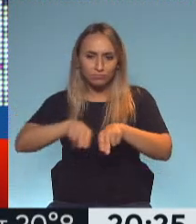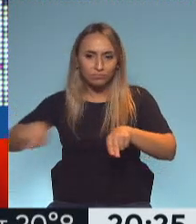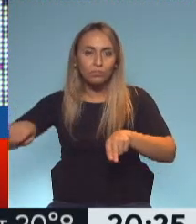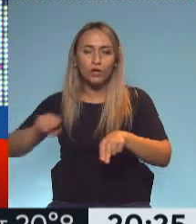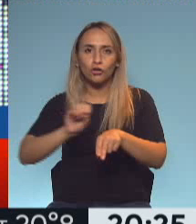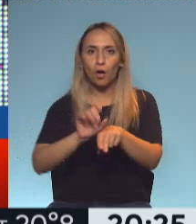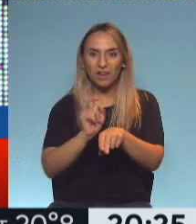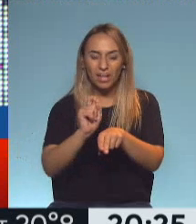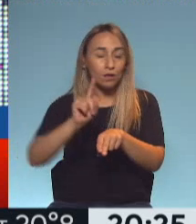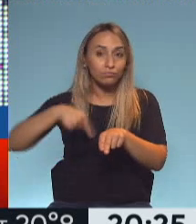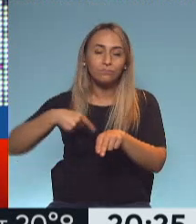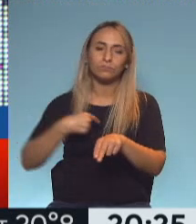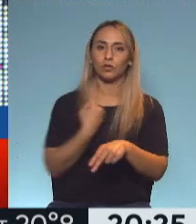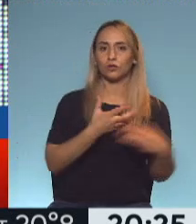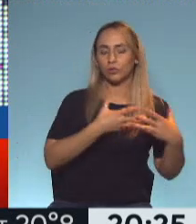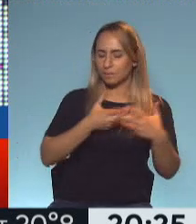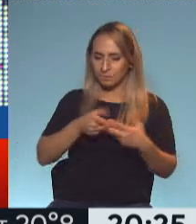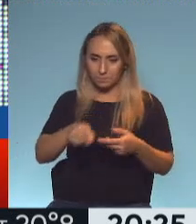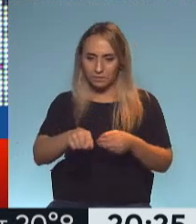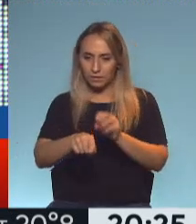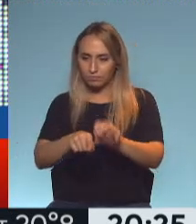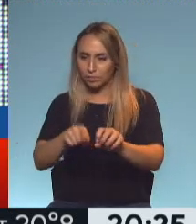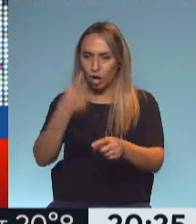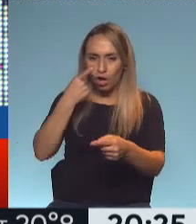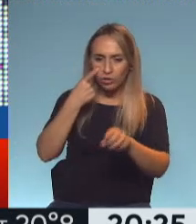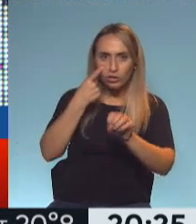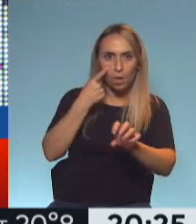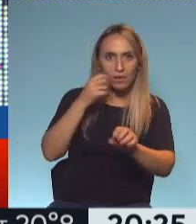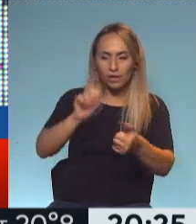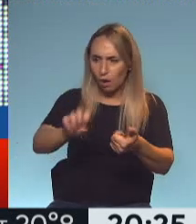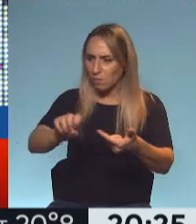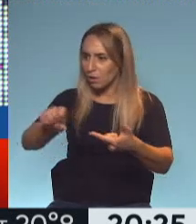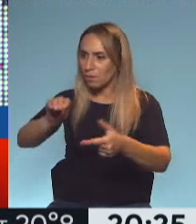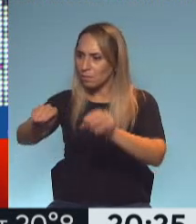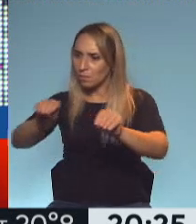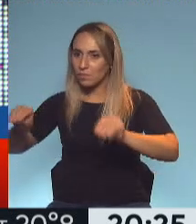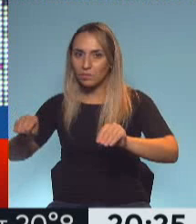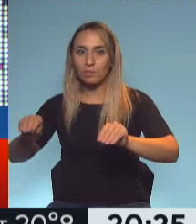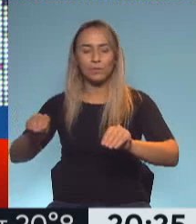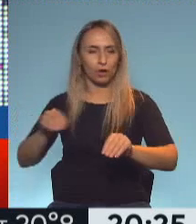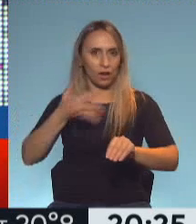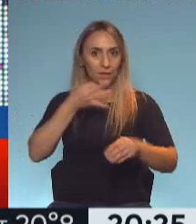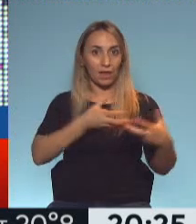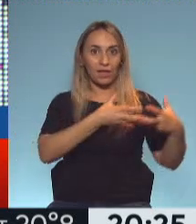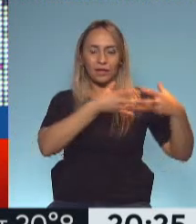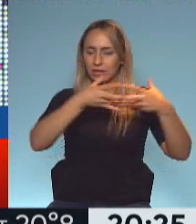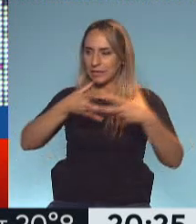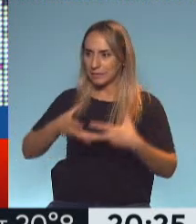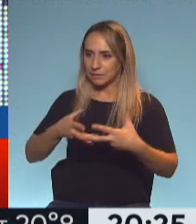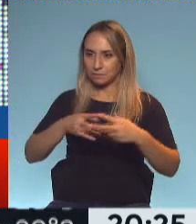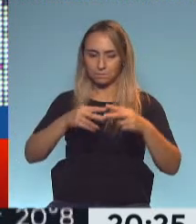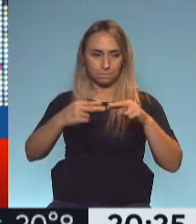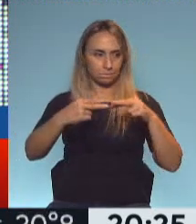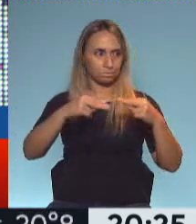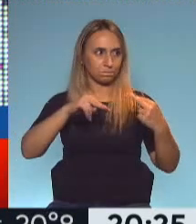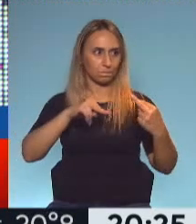es, primero reencontrarnos con el lugar a donde estuvimos, de esas vivencias con nuestros compañeros, recordar a los que no